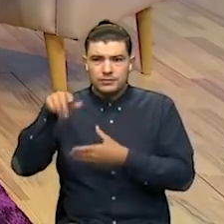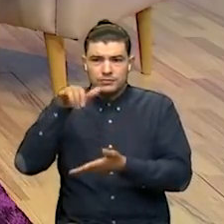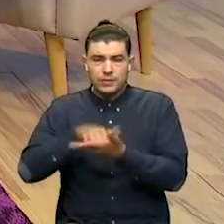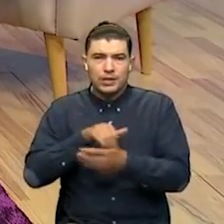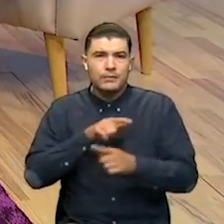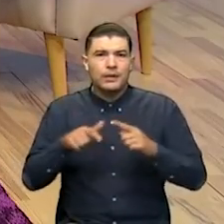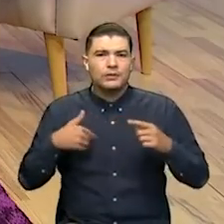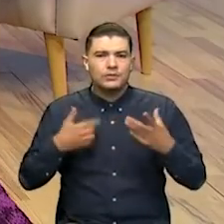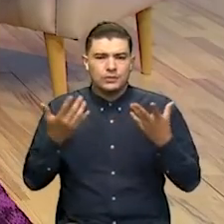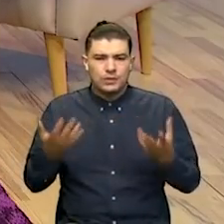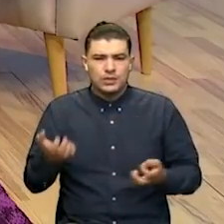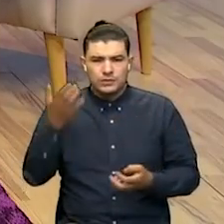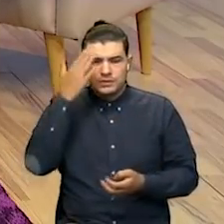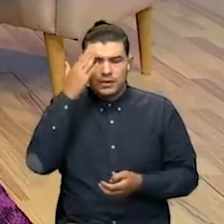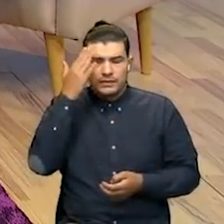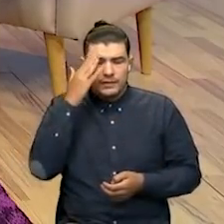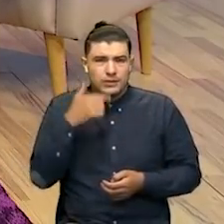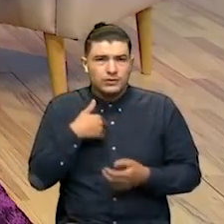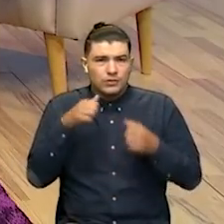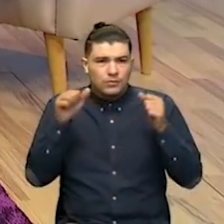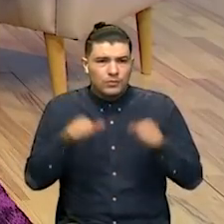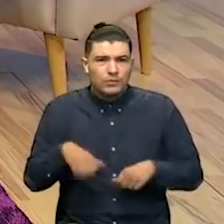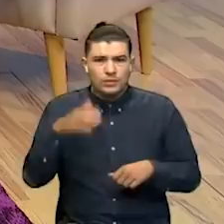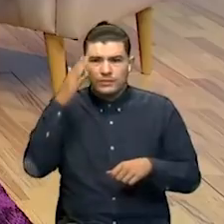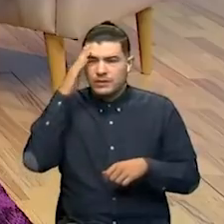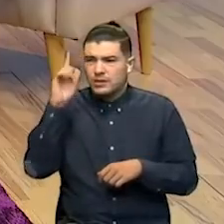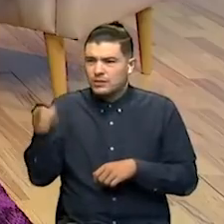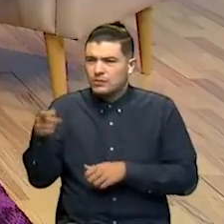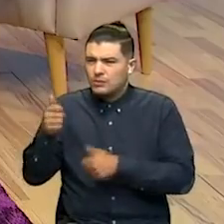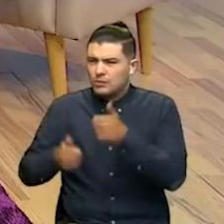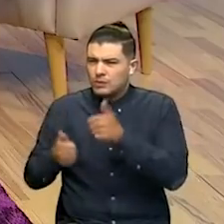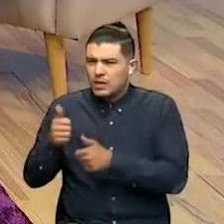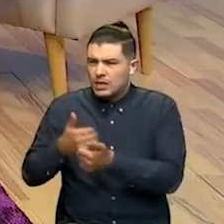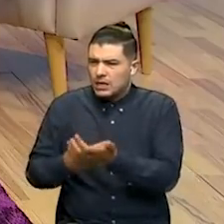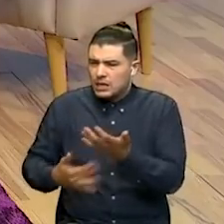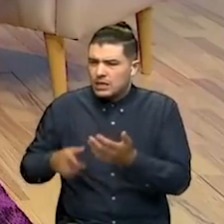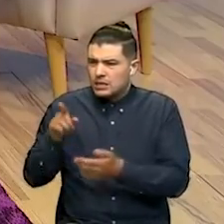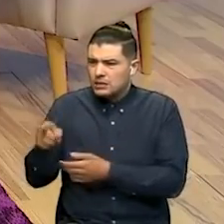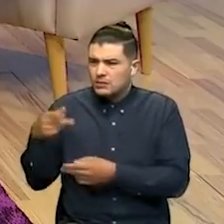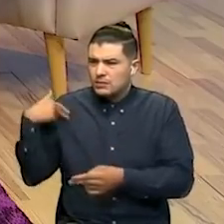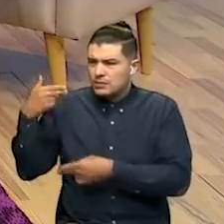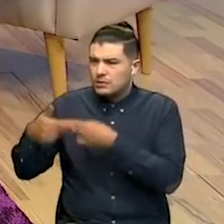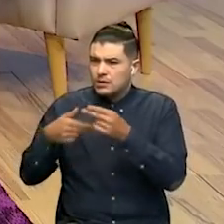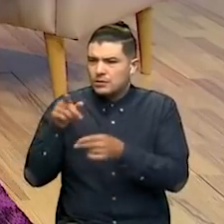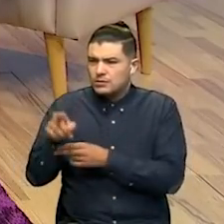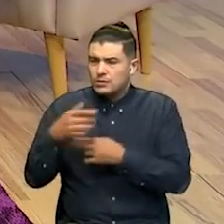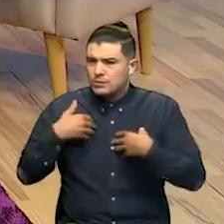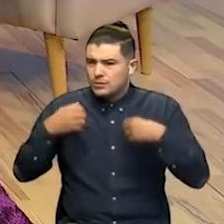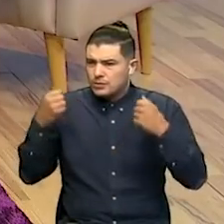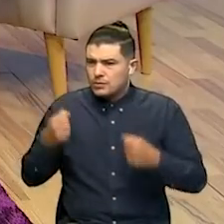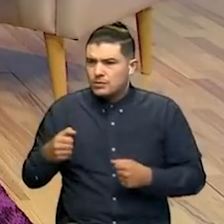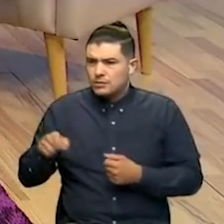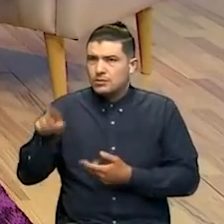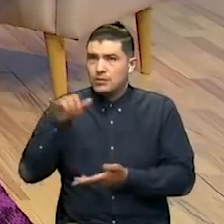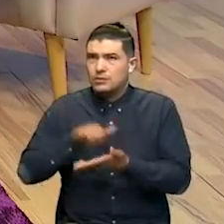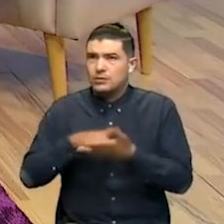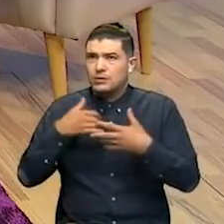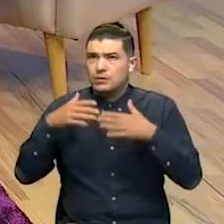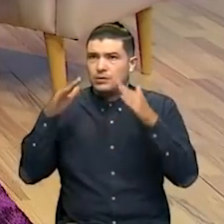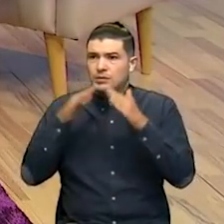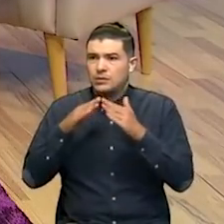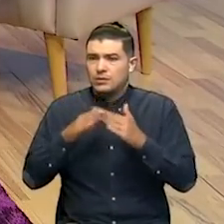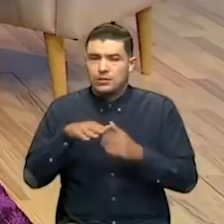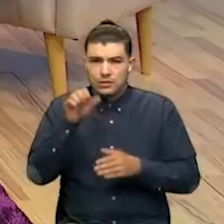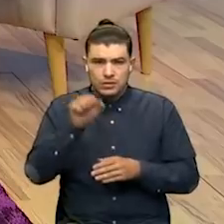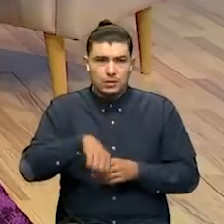deseo saber eso, a ver qué. Don Felipe, ¿y usted en qué grado de consanguinidad está con respecto a la que era dueña de la vivienda? Sí,